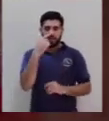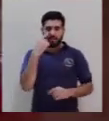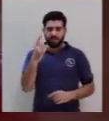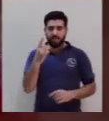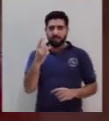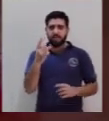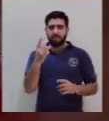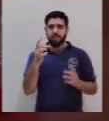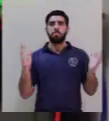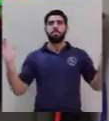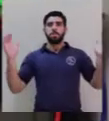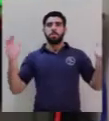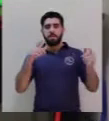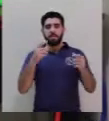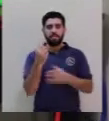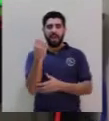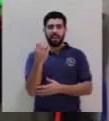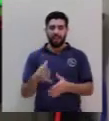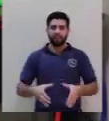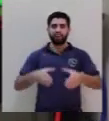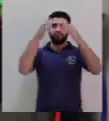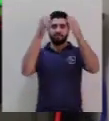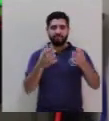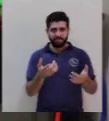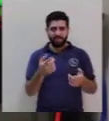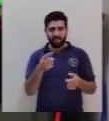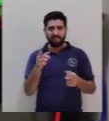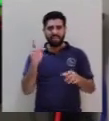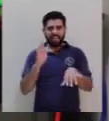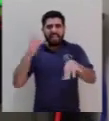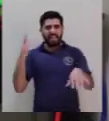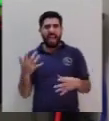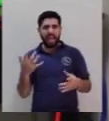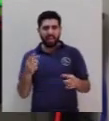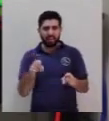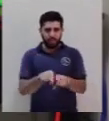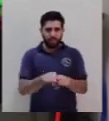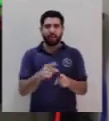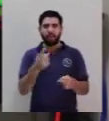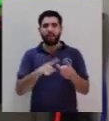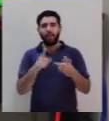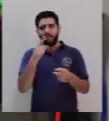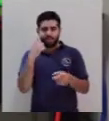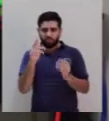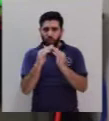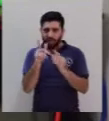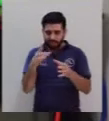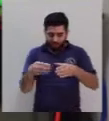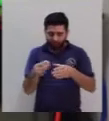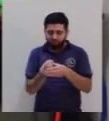famosas suculentas, los cactus. Que son en ambientes calientes, ¿verdad? Calientes. Los que vamos a ver